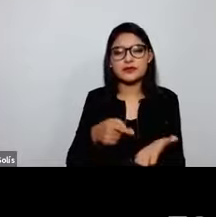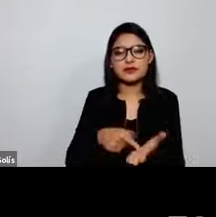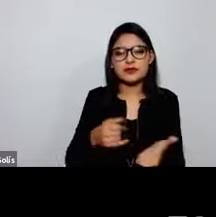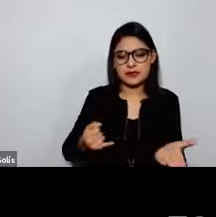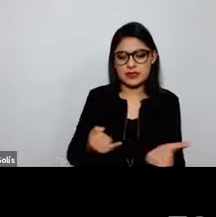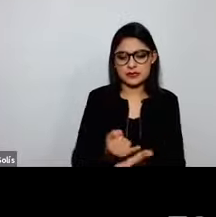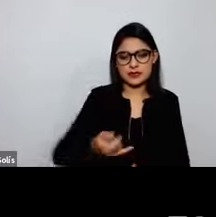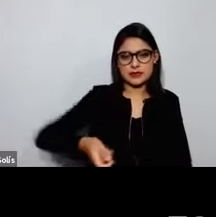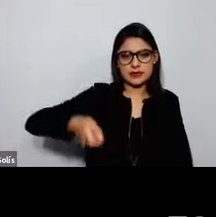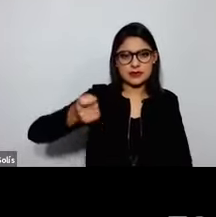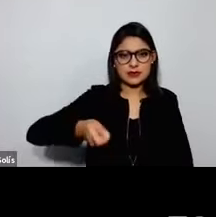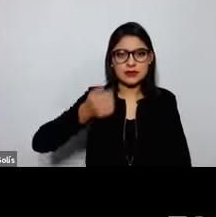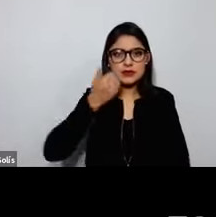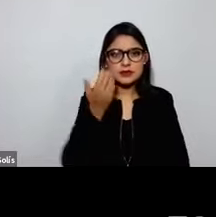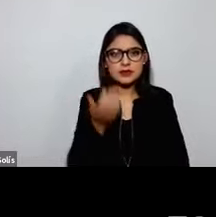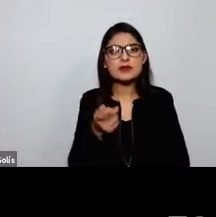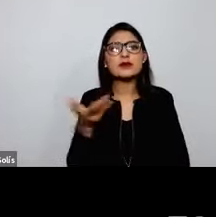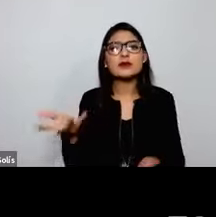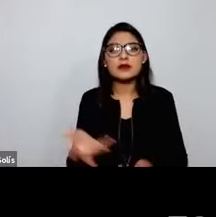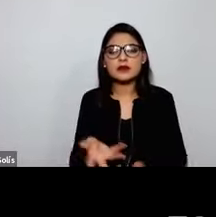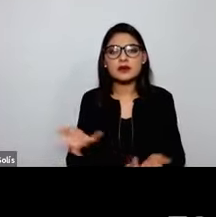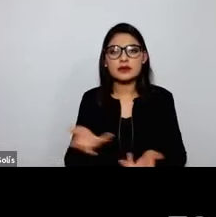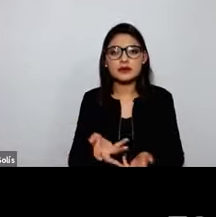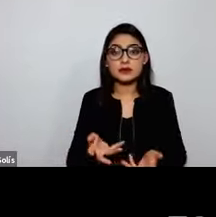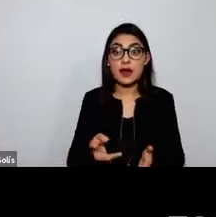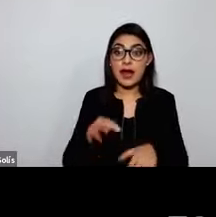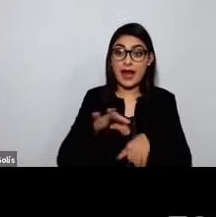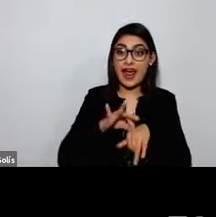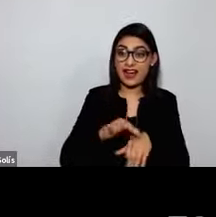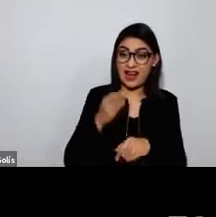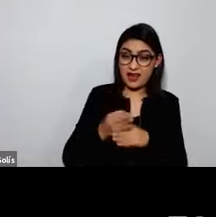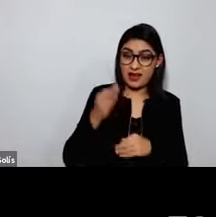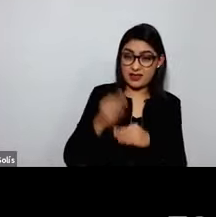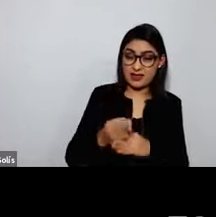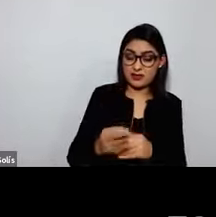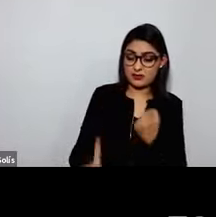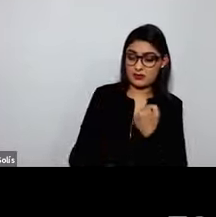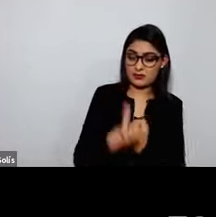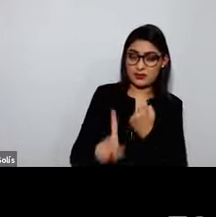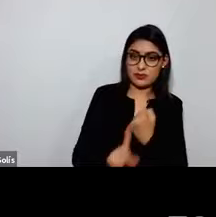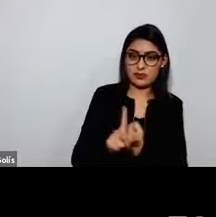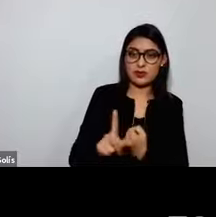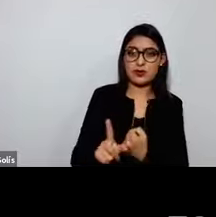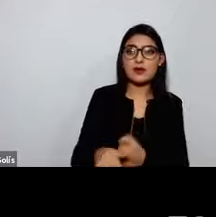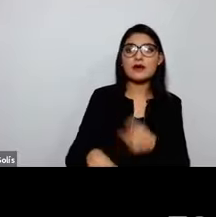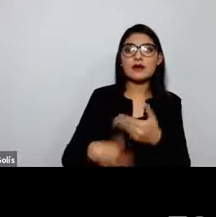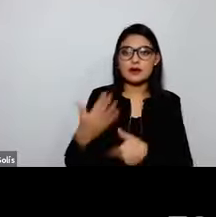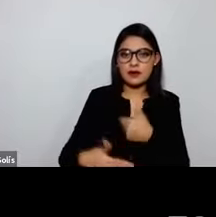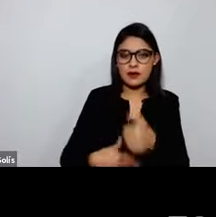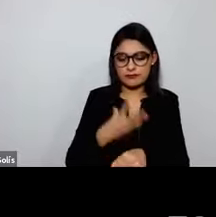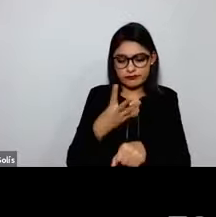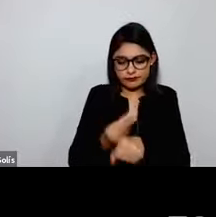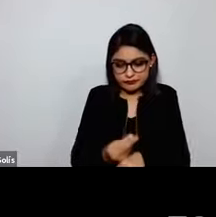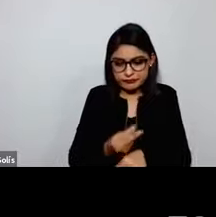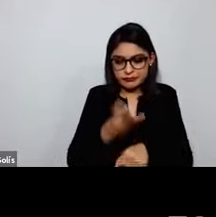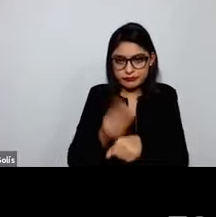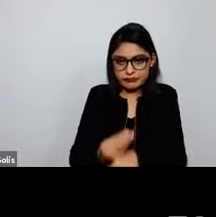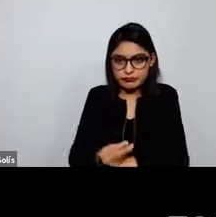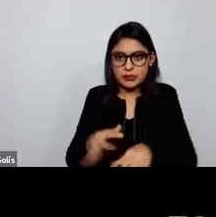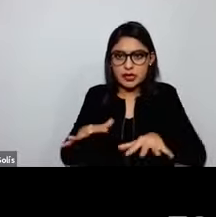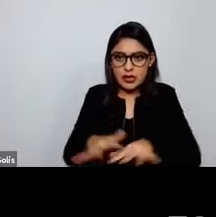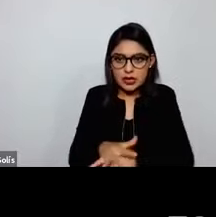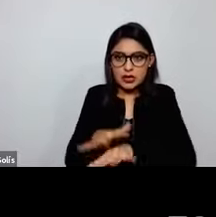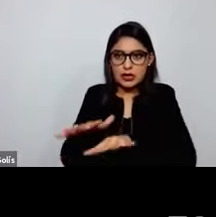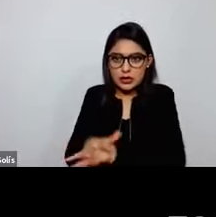Pues transformar una realidad que de repente nos está causando conflicto, tratar de solucionar los